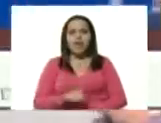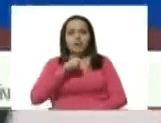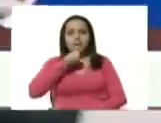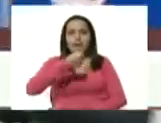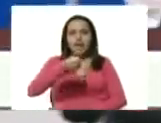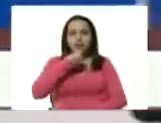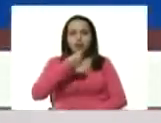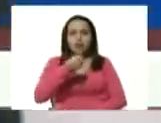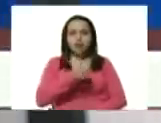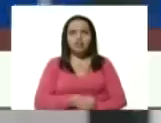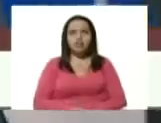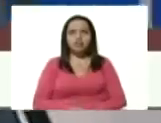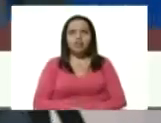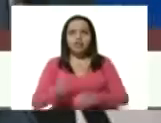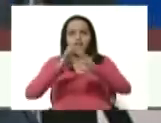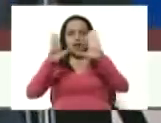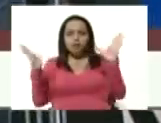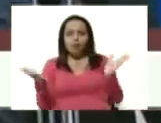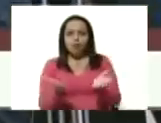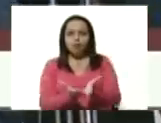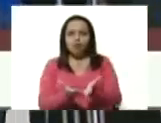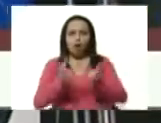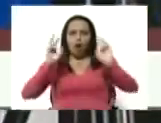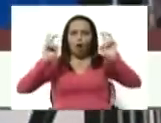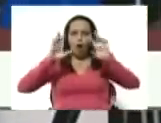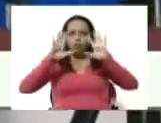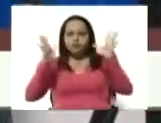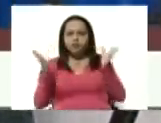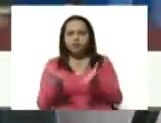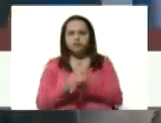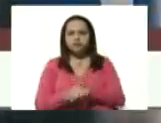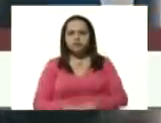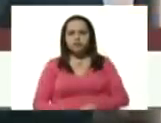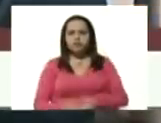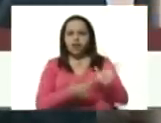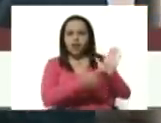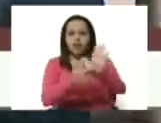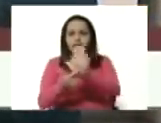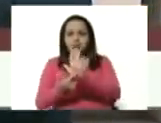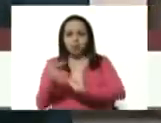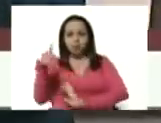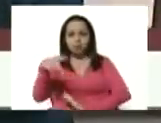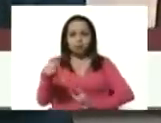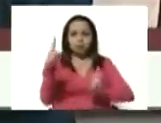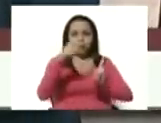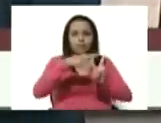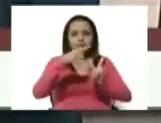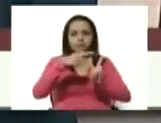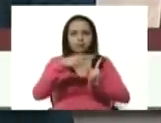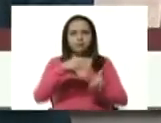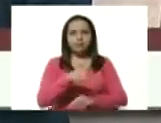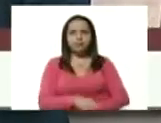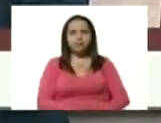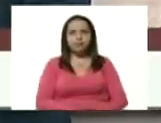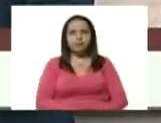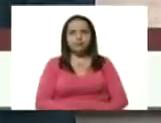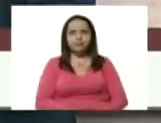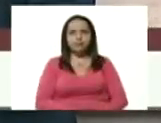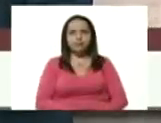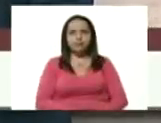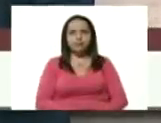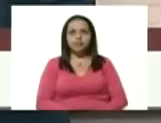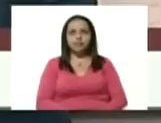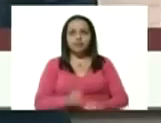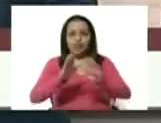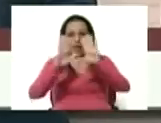del programa El Mundo en Contexto, transmitido por Venezolana de Televisión. El Mundo